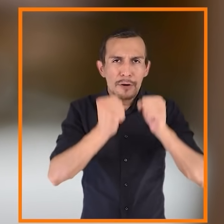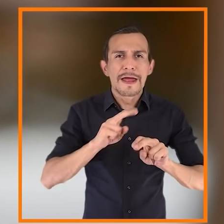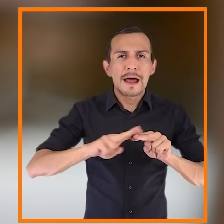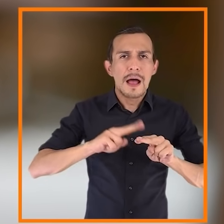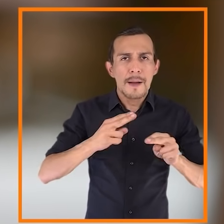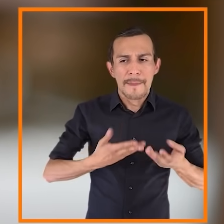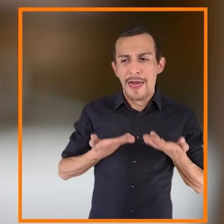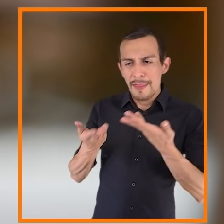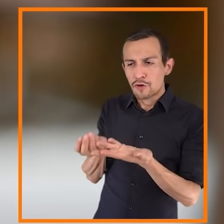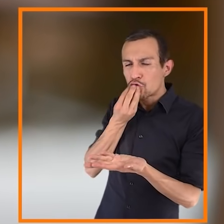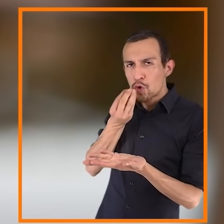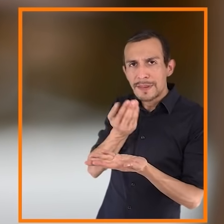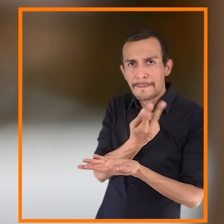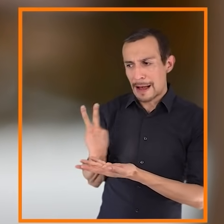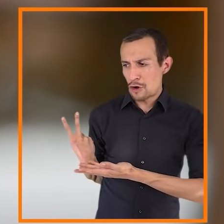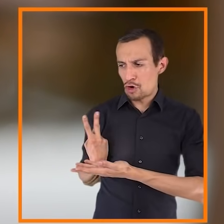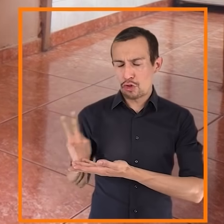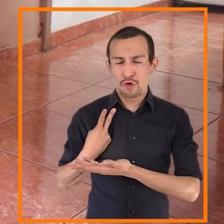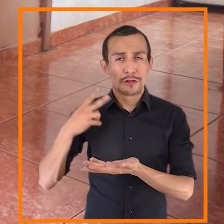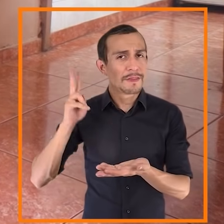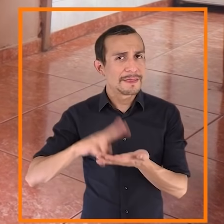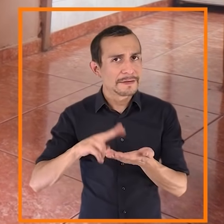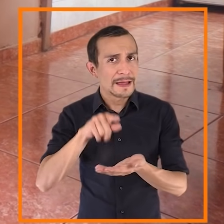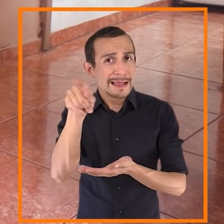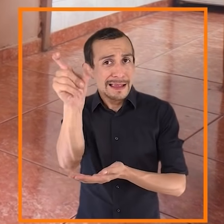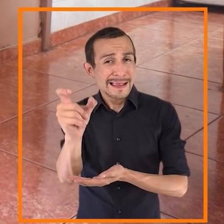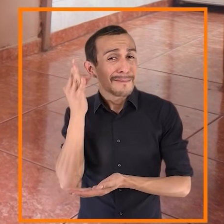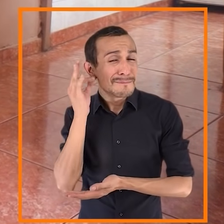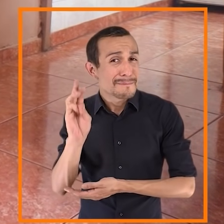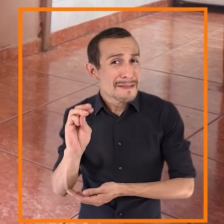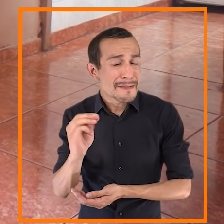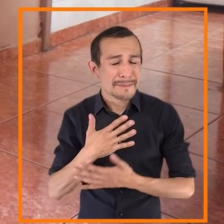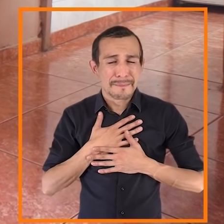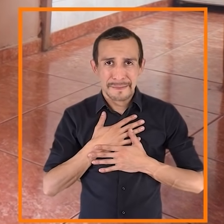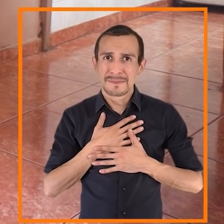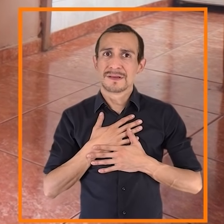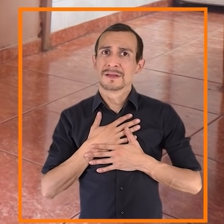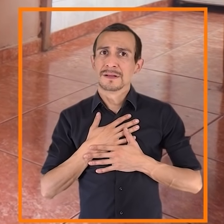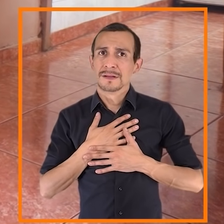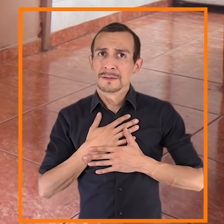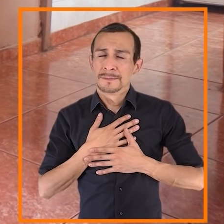poder cocinarnos, para poder tener comida. De verdad que para mí ella es